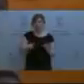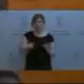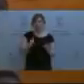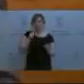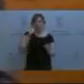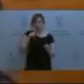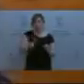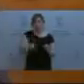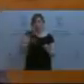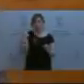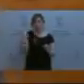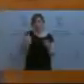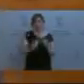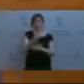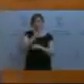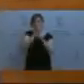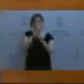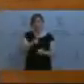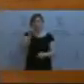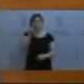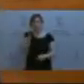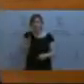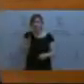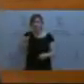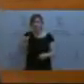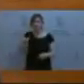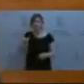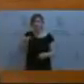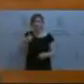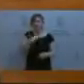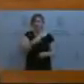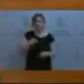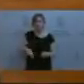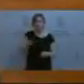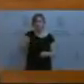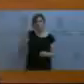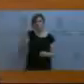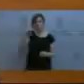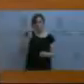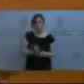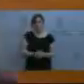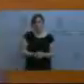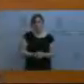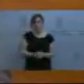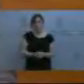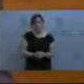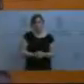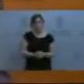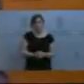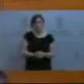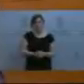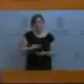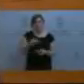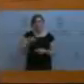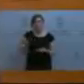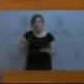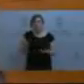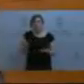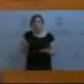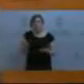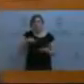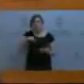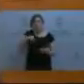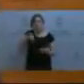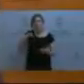Mujer, pues hay unas mujeres, fíjense, que ahora se está estudiando, tuvieron un papel más importante del que al principio se les daba. Creusa, Gaudiosa,